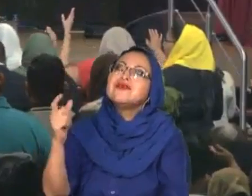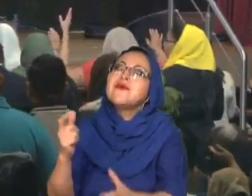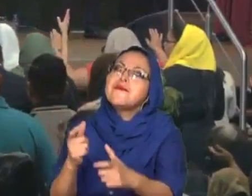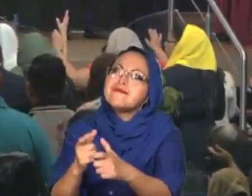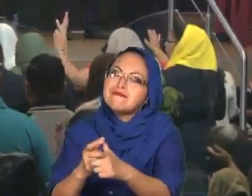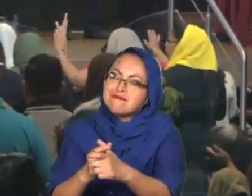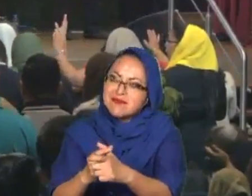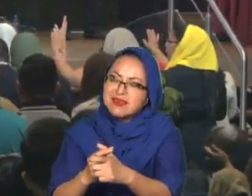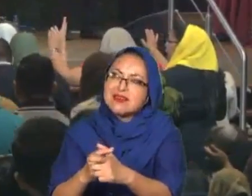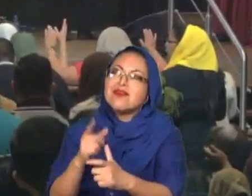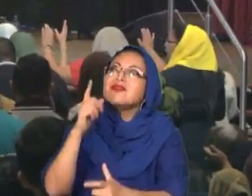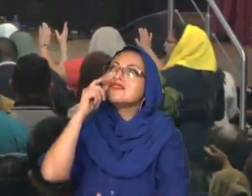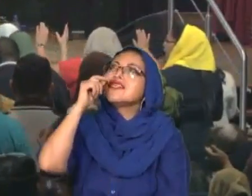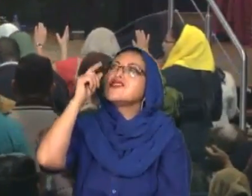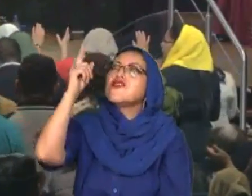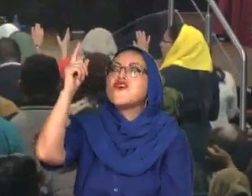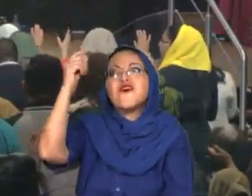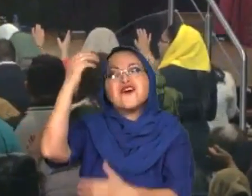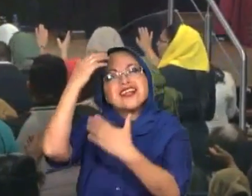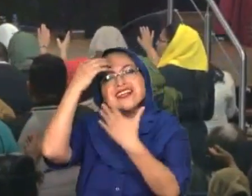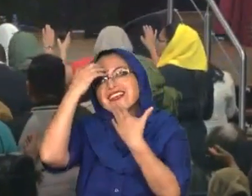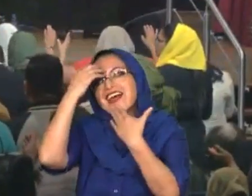en adoración.